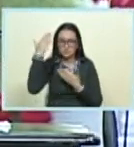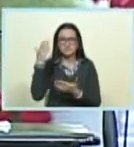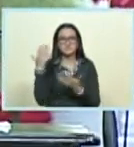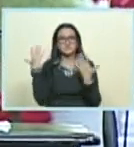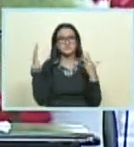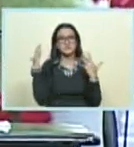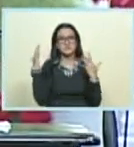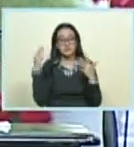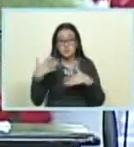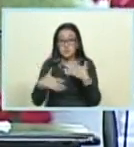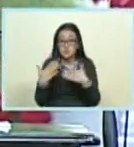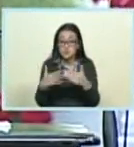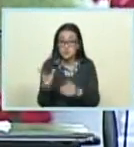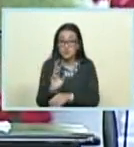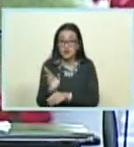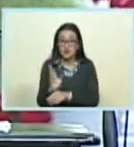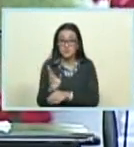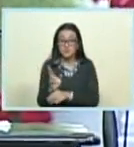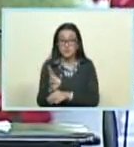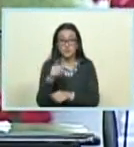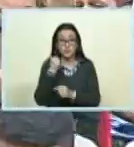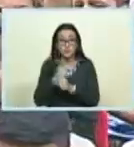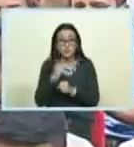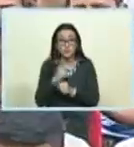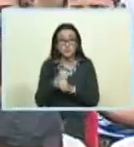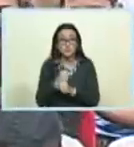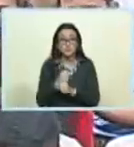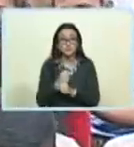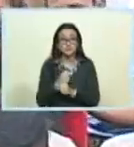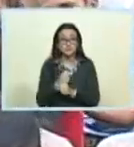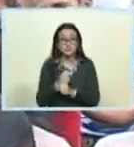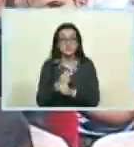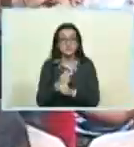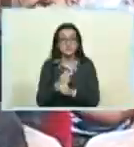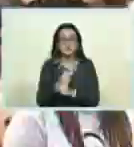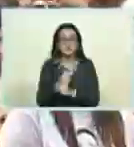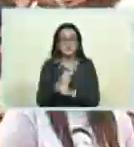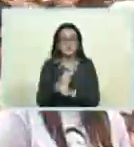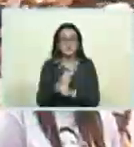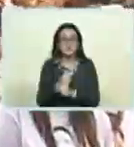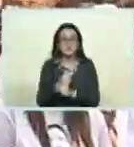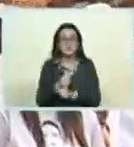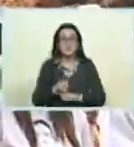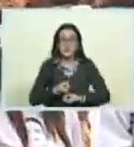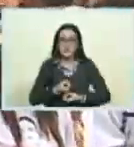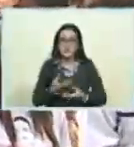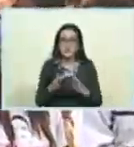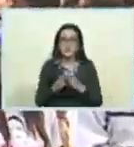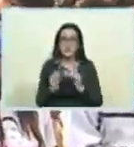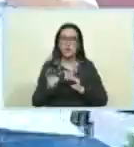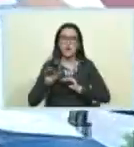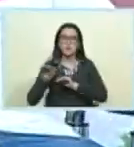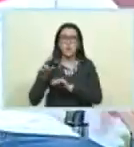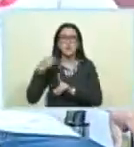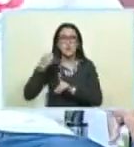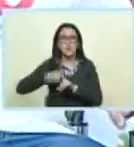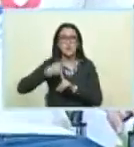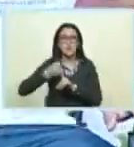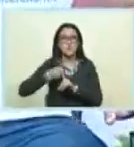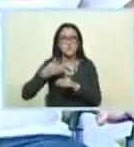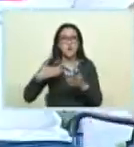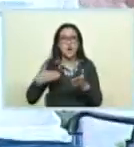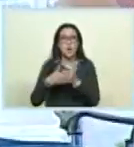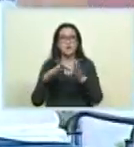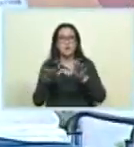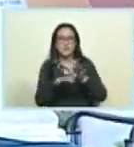por la celeridad, por la actuación valiente y darle todo mi apoyo en la lucha contra